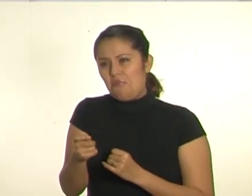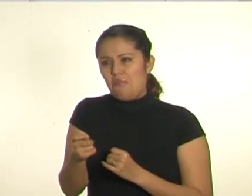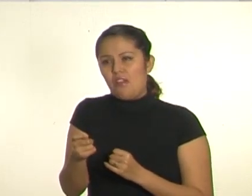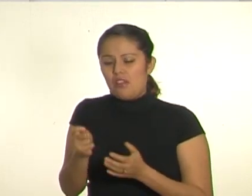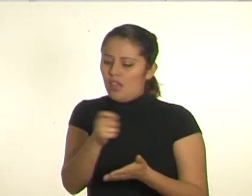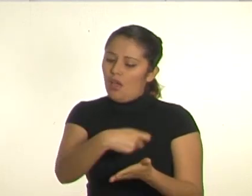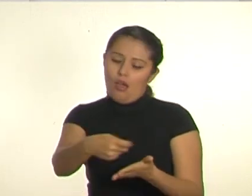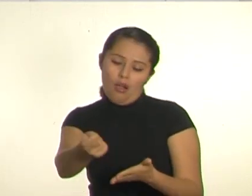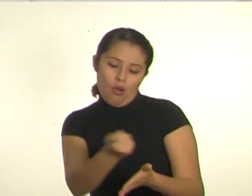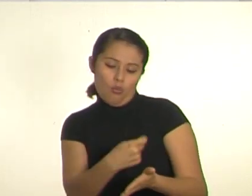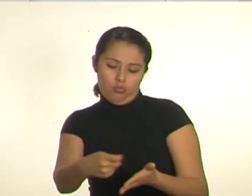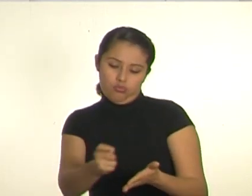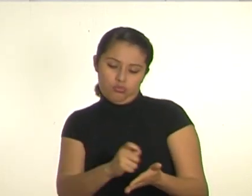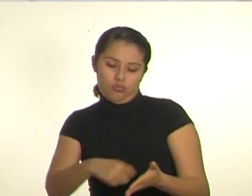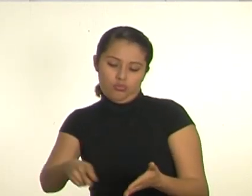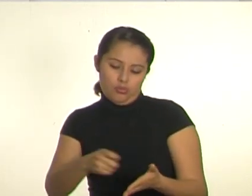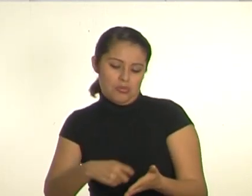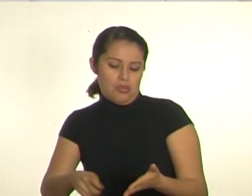de manera